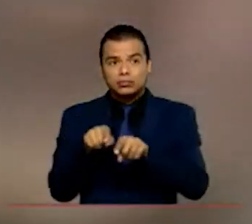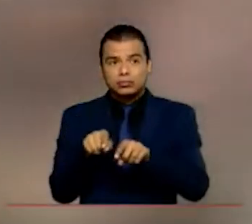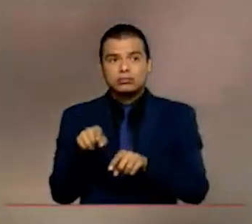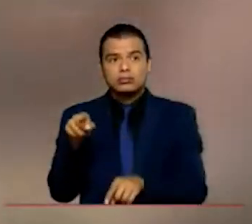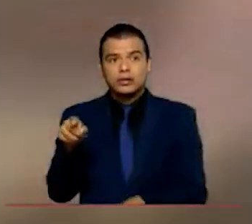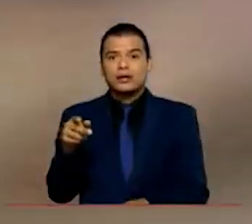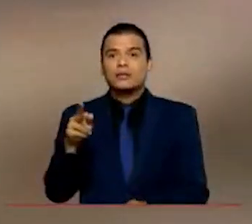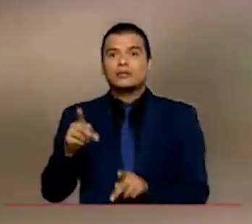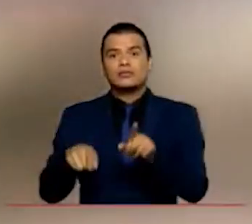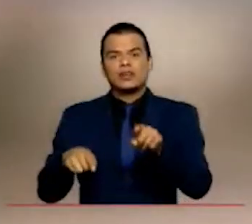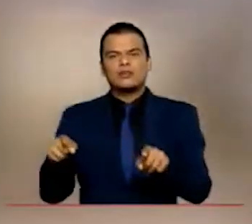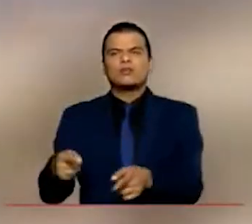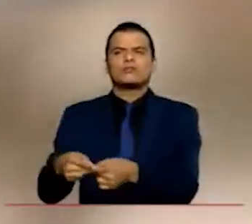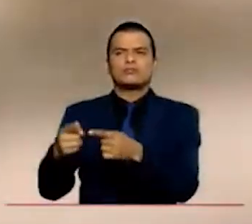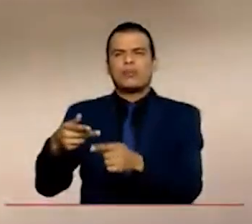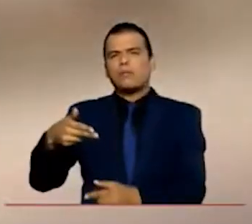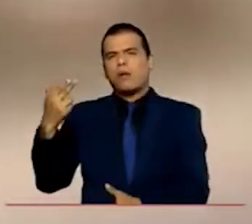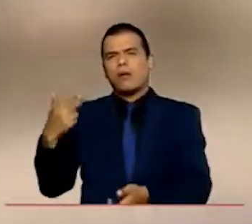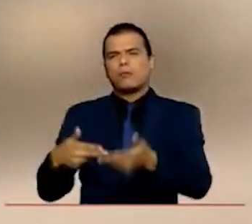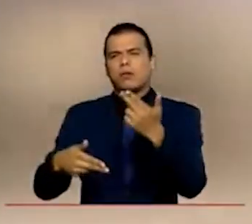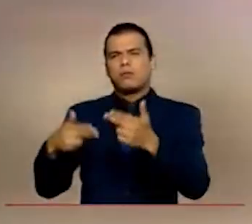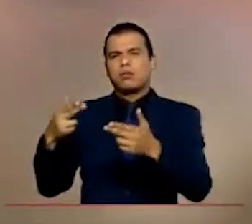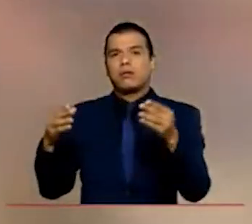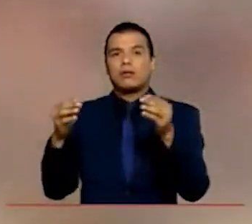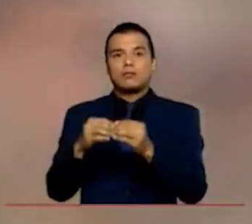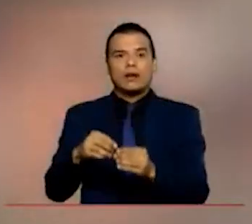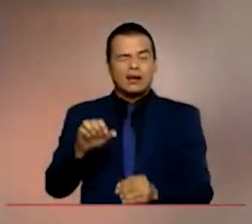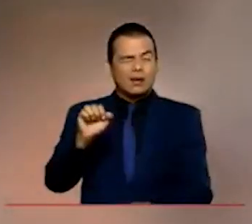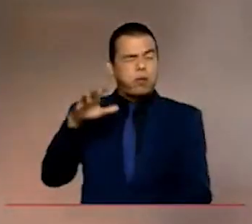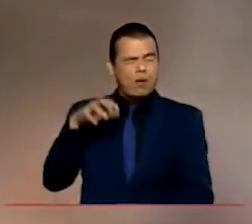Molotov, que por fortuna no dejaron personas lesionadas.